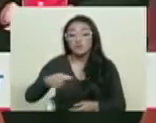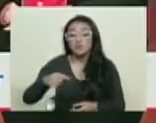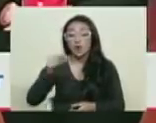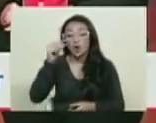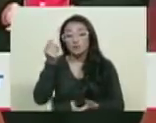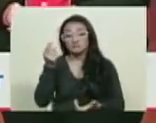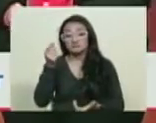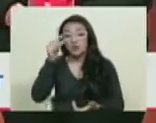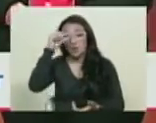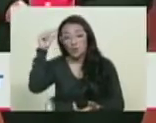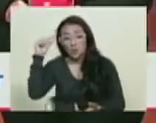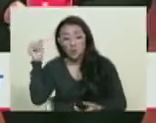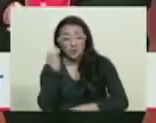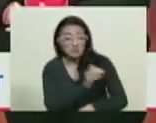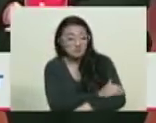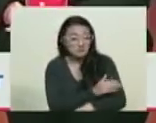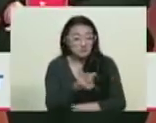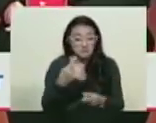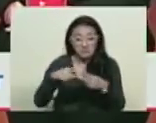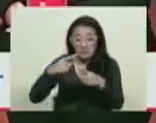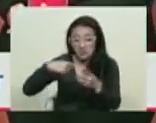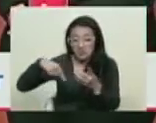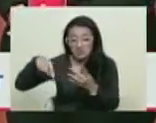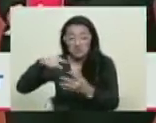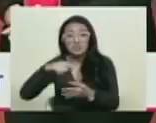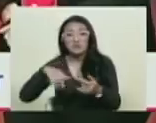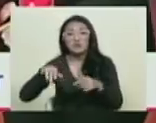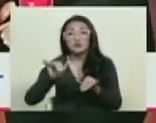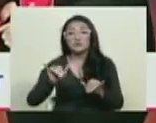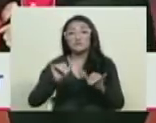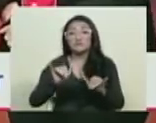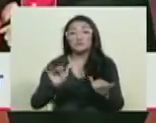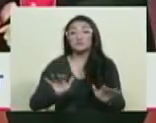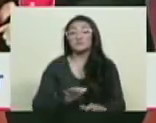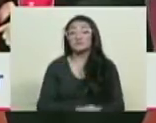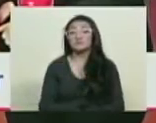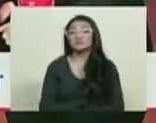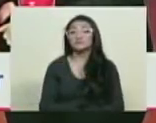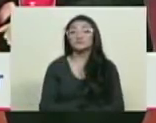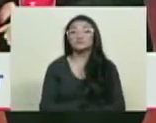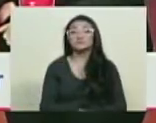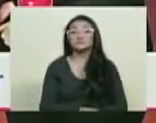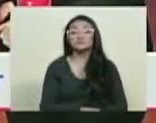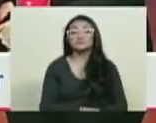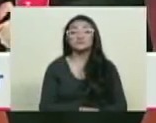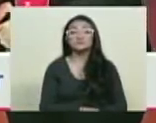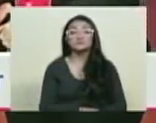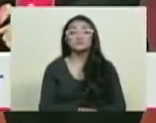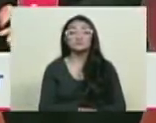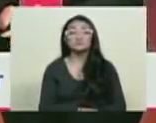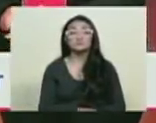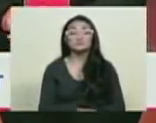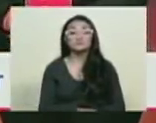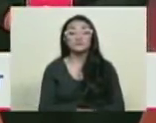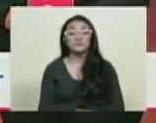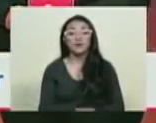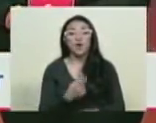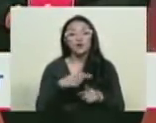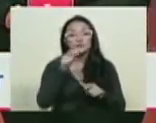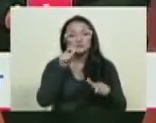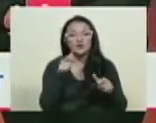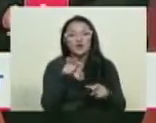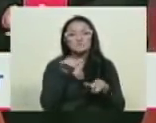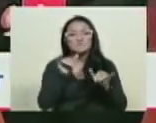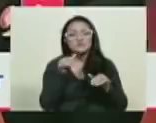borges eudoro gonzález un tal gustavo velásquez que fue el mismo que redactó el decreto aquel se